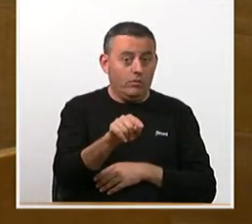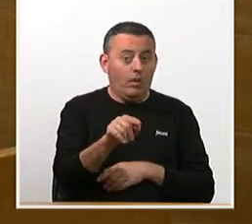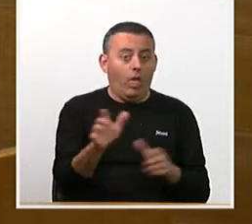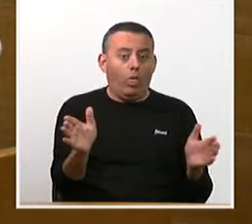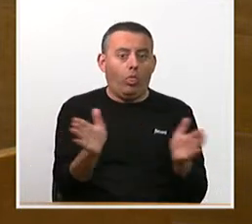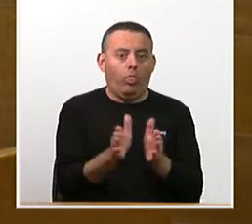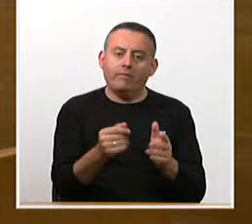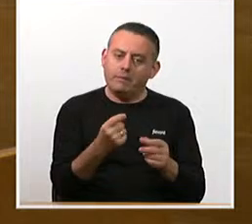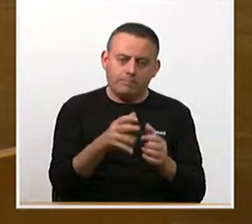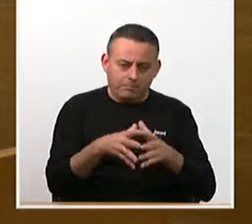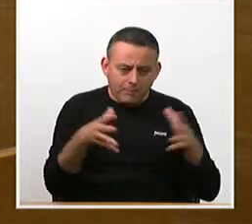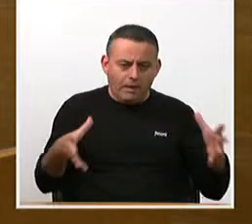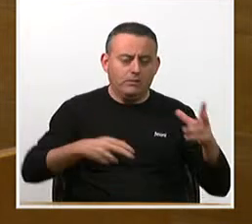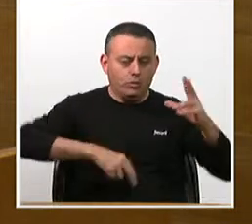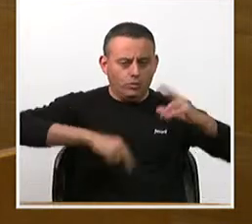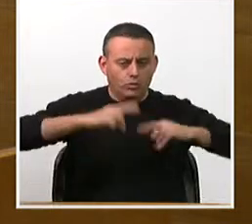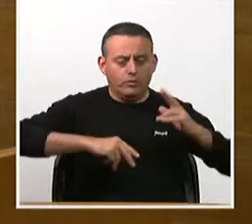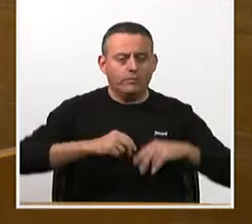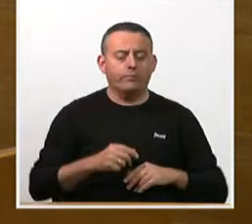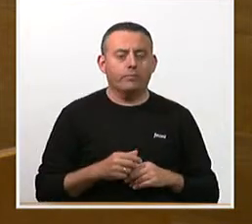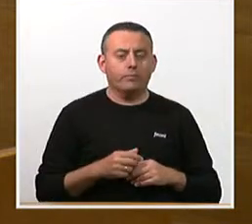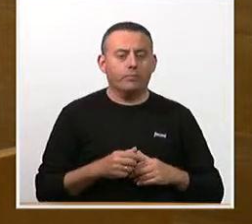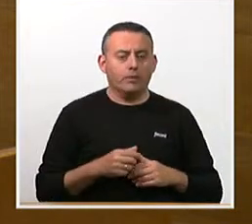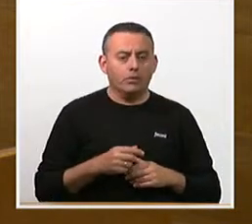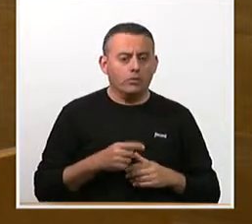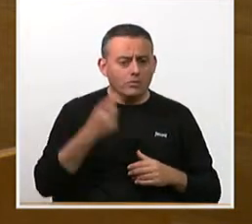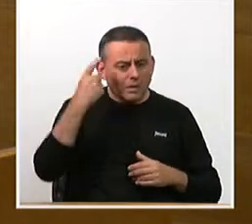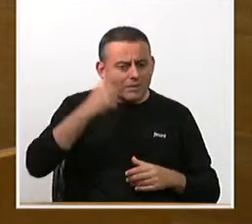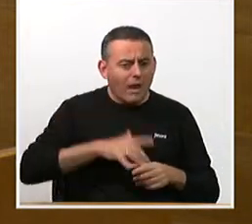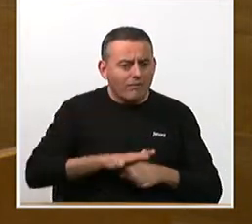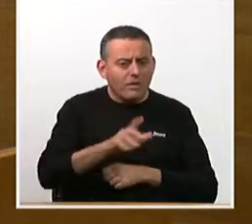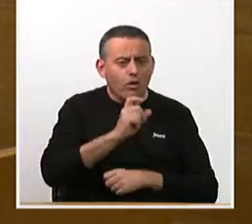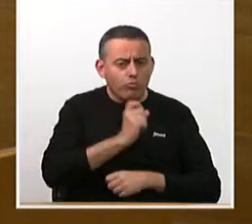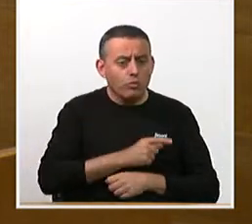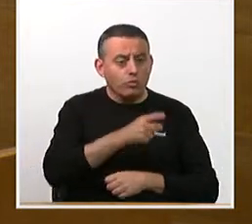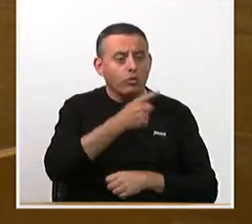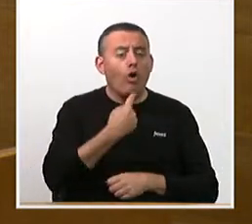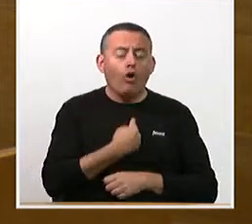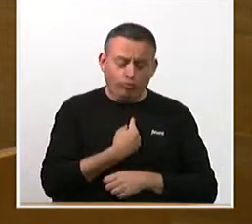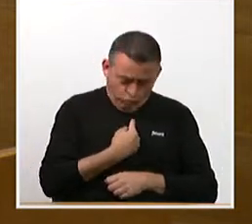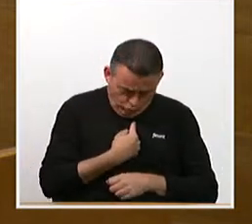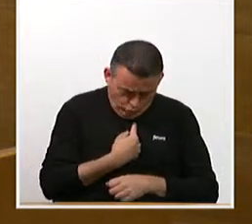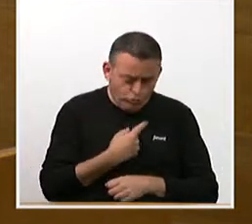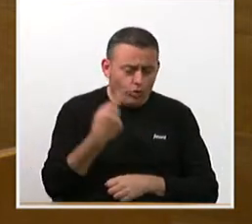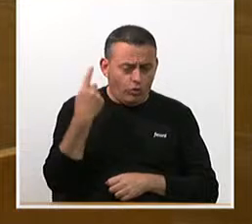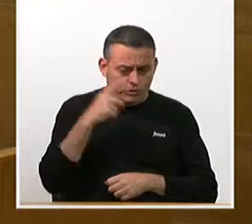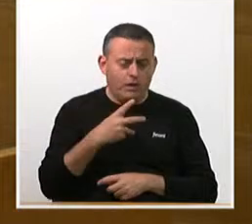que que que per ni ni